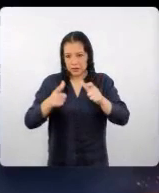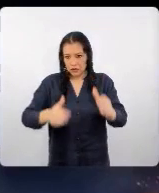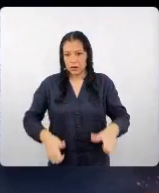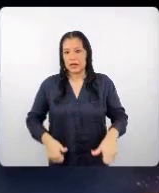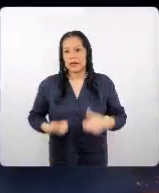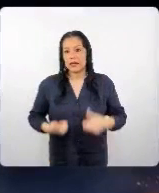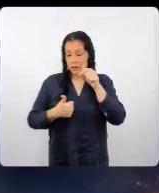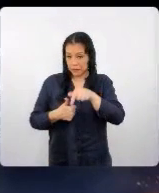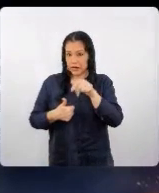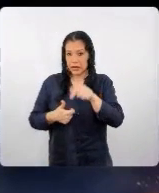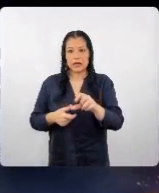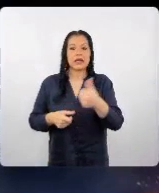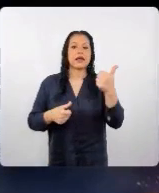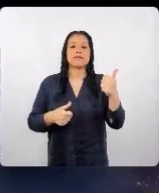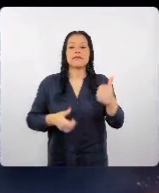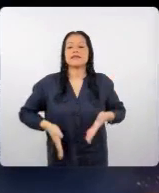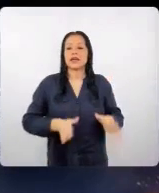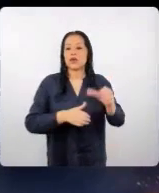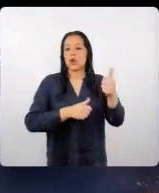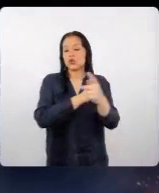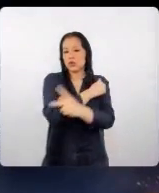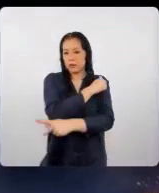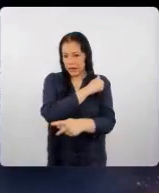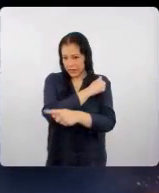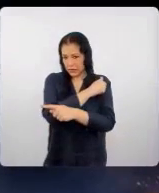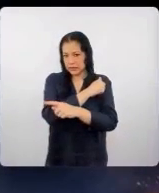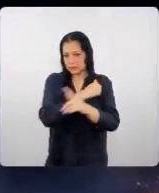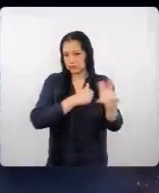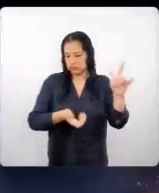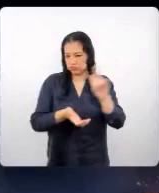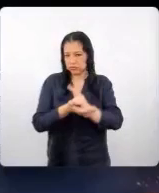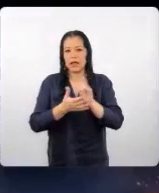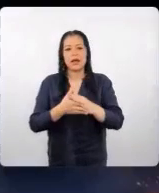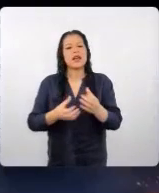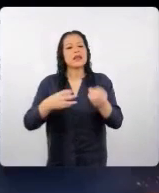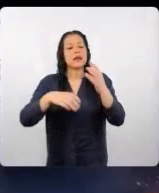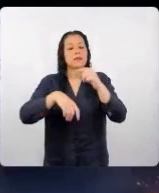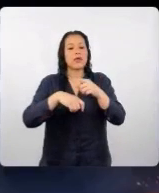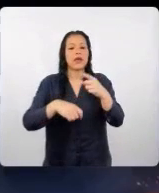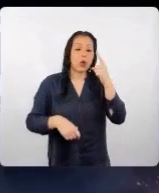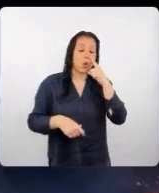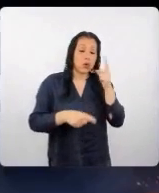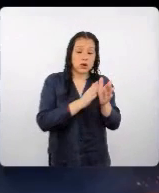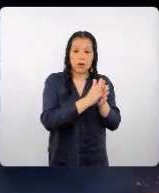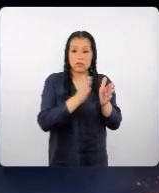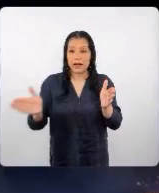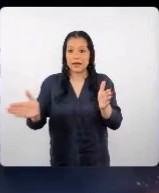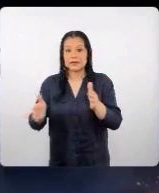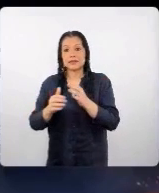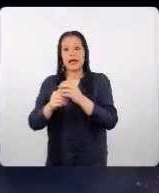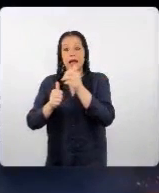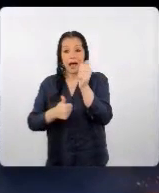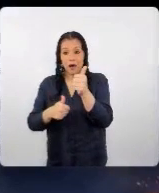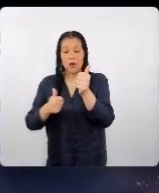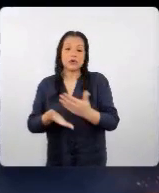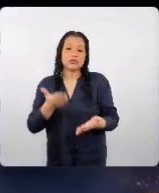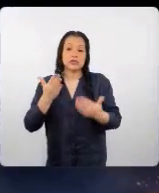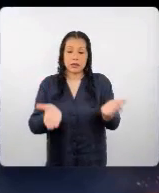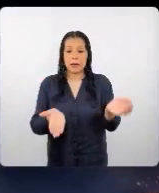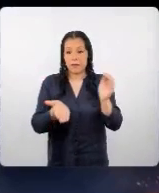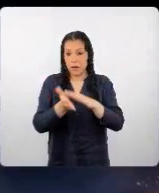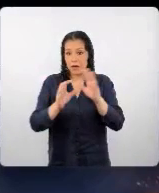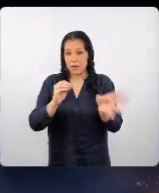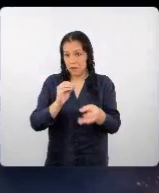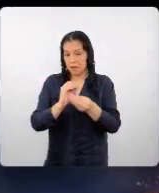desde afuera. Oportunidades en periodos bastante amplios, desde junio, agosto, incluso extendiendo a otros meses. Y otros